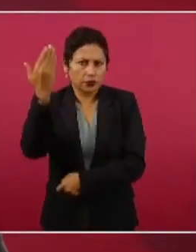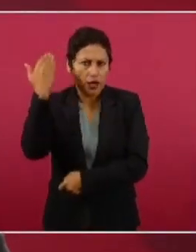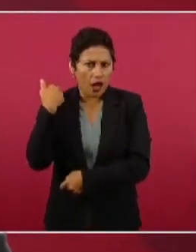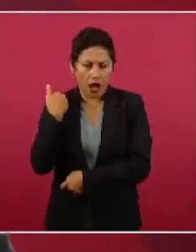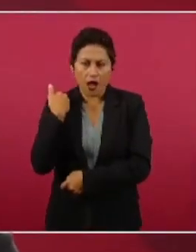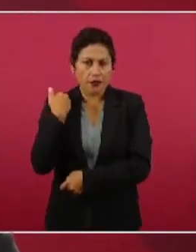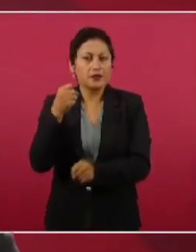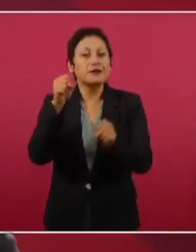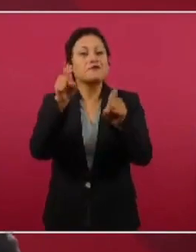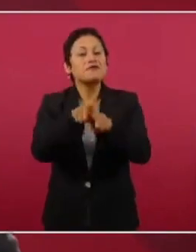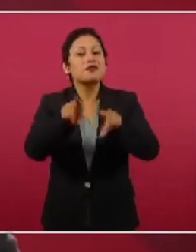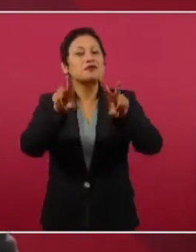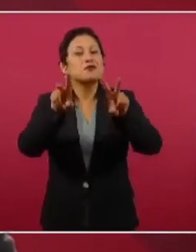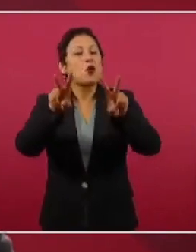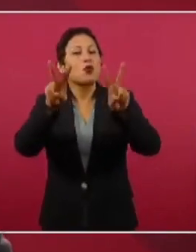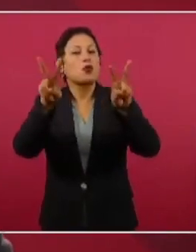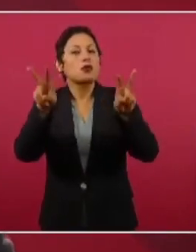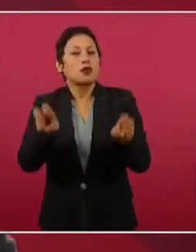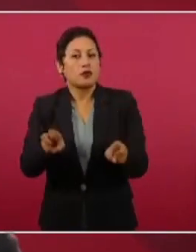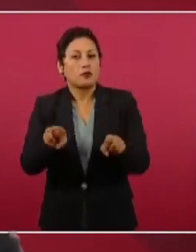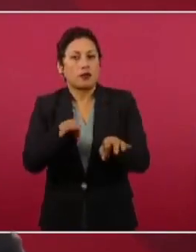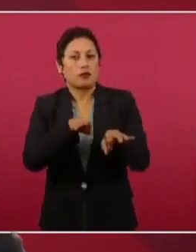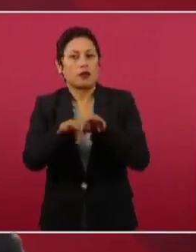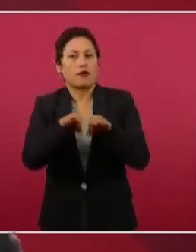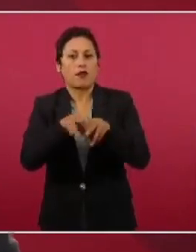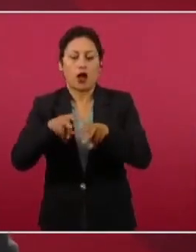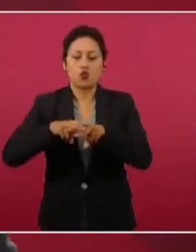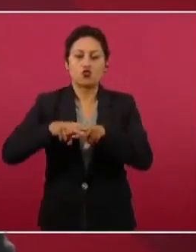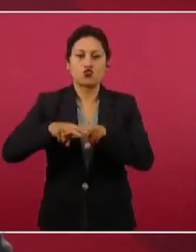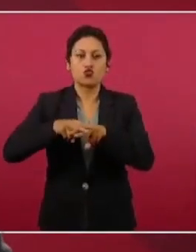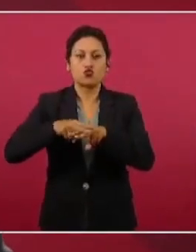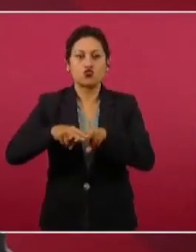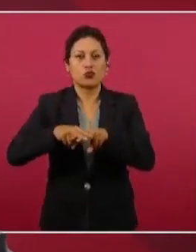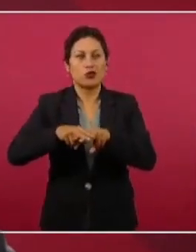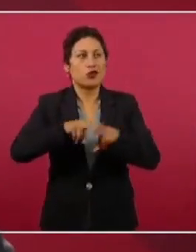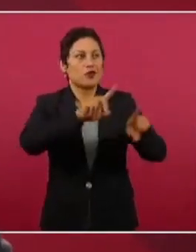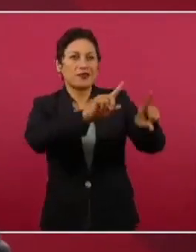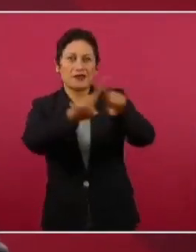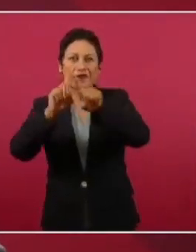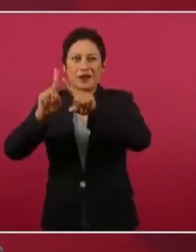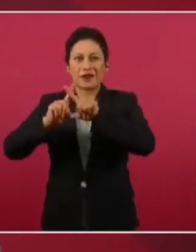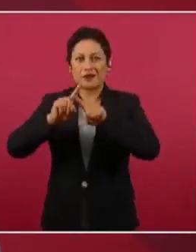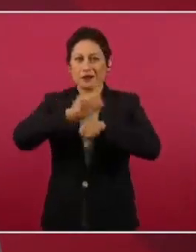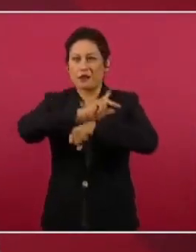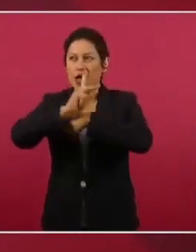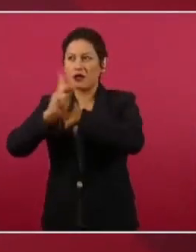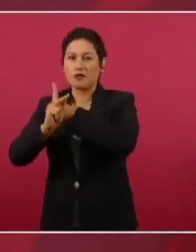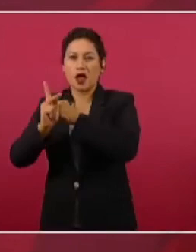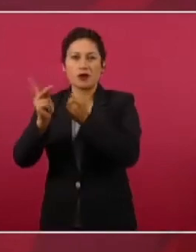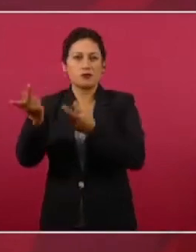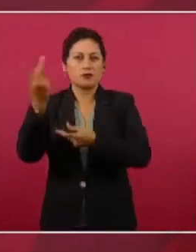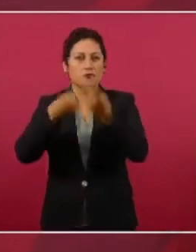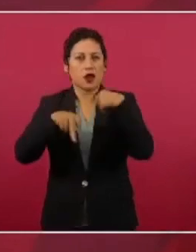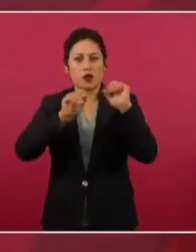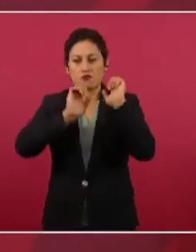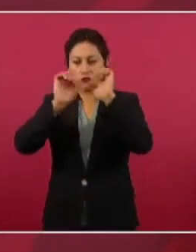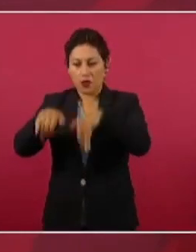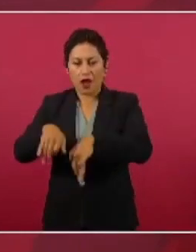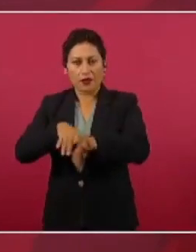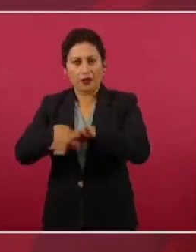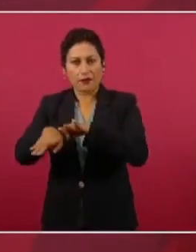Todos los trabajadores eran extranjeros y ganaban mucho más que los